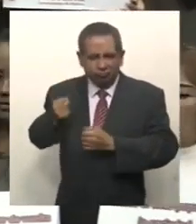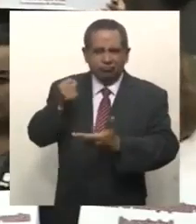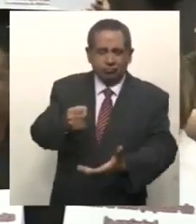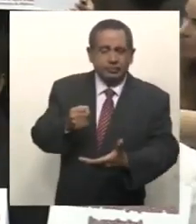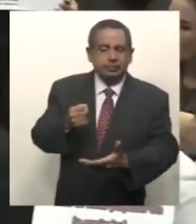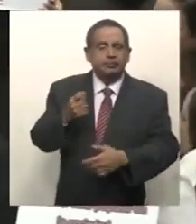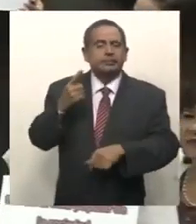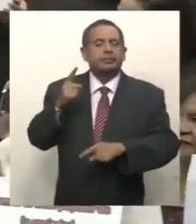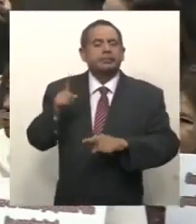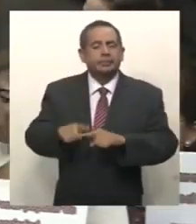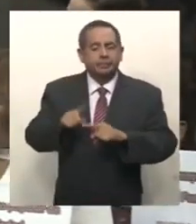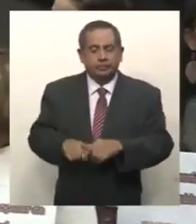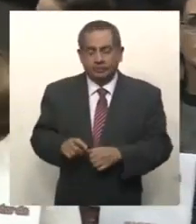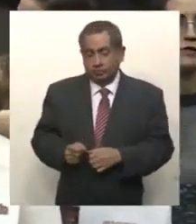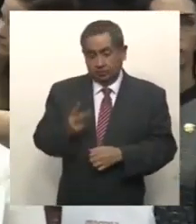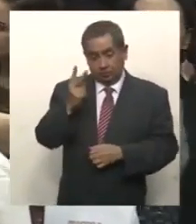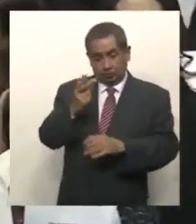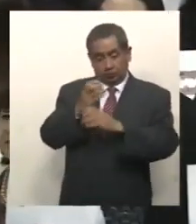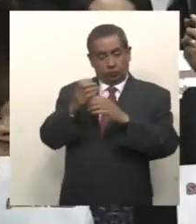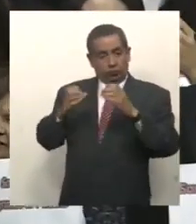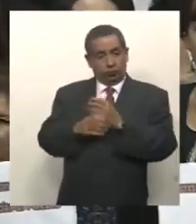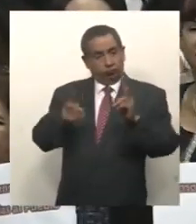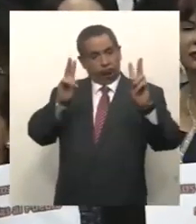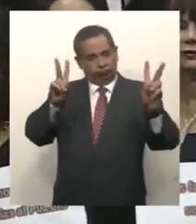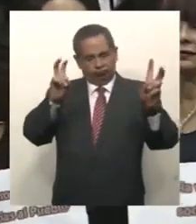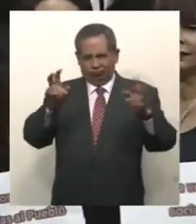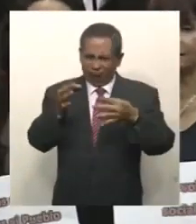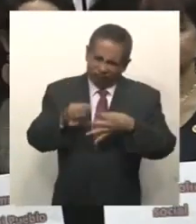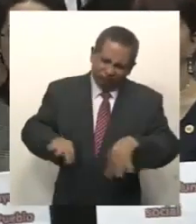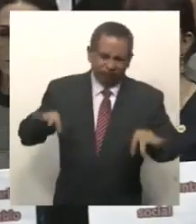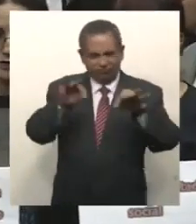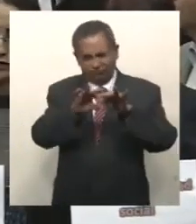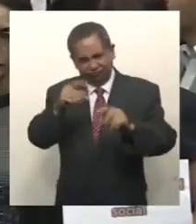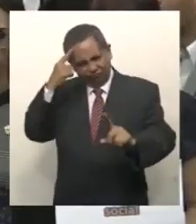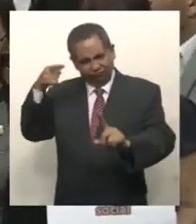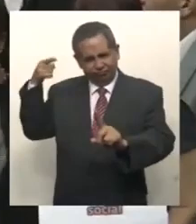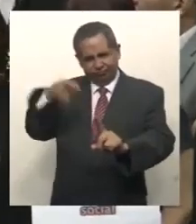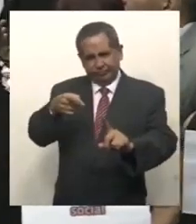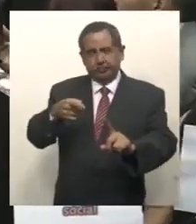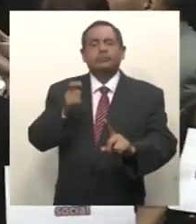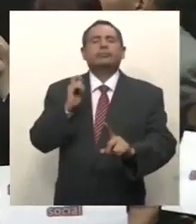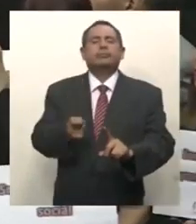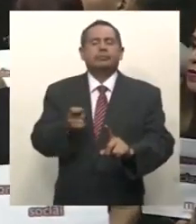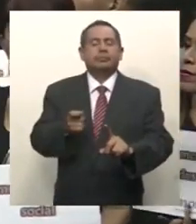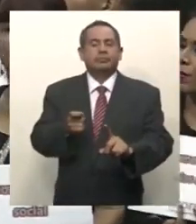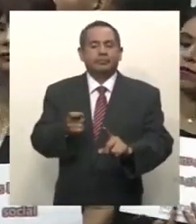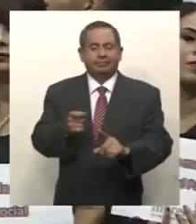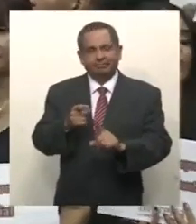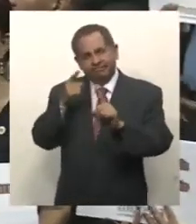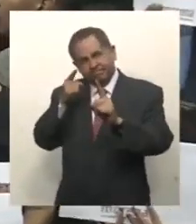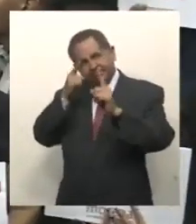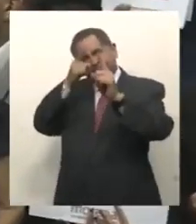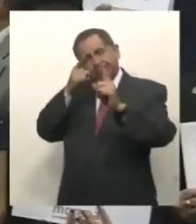planteó dos temas fundamentales que no se han